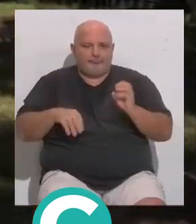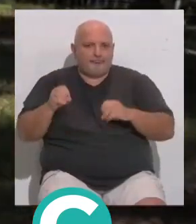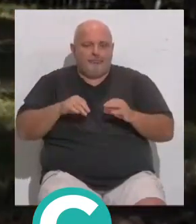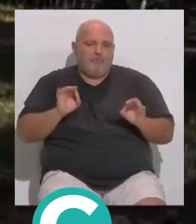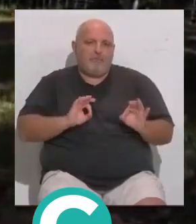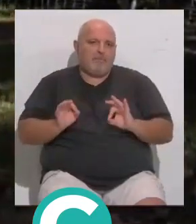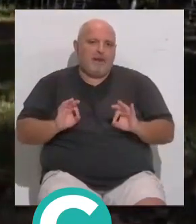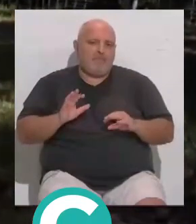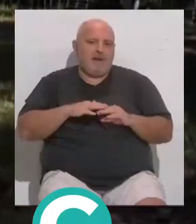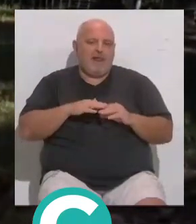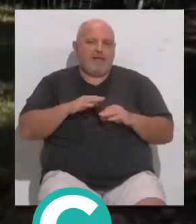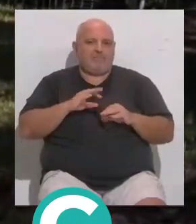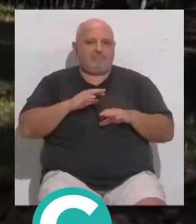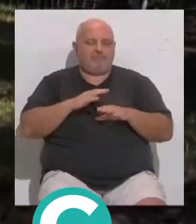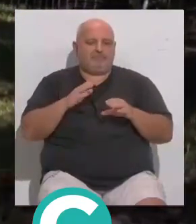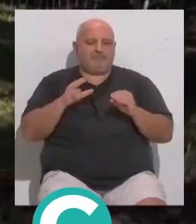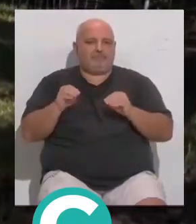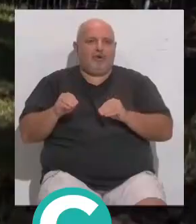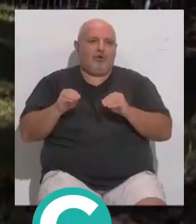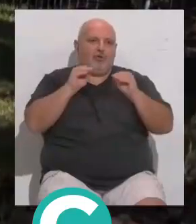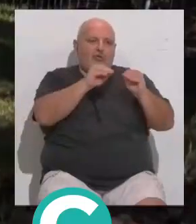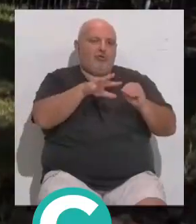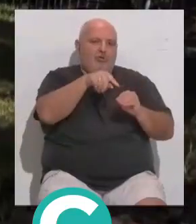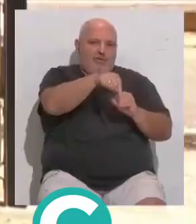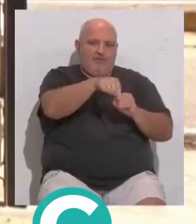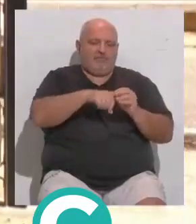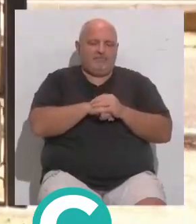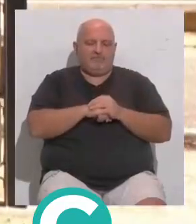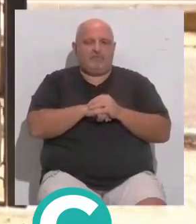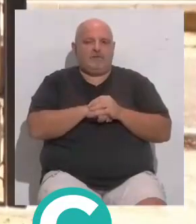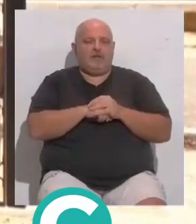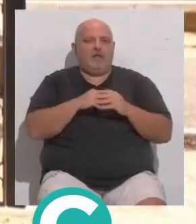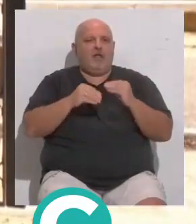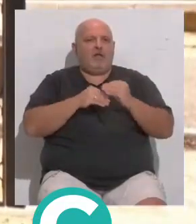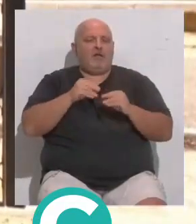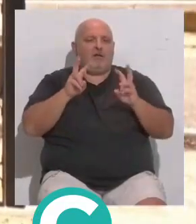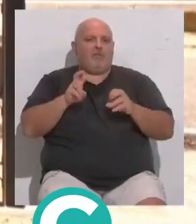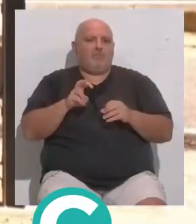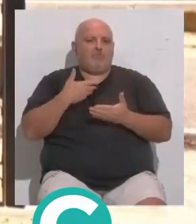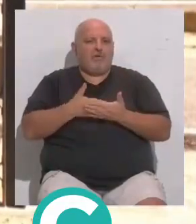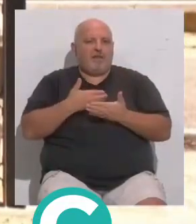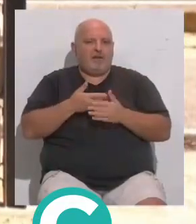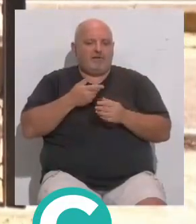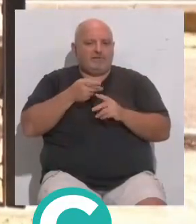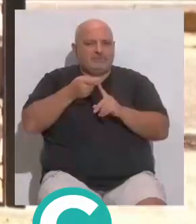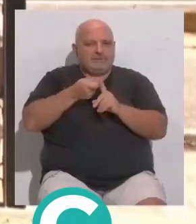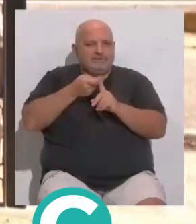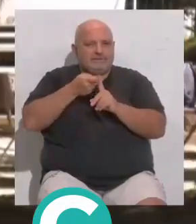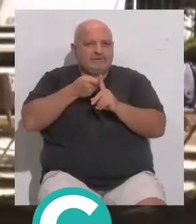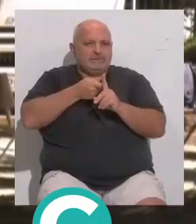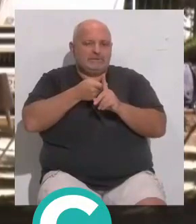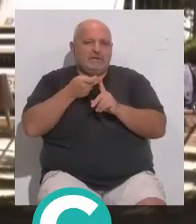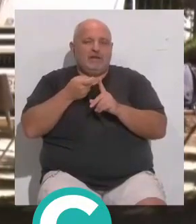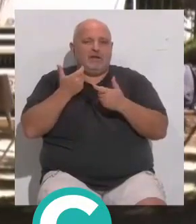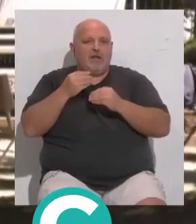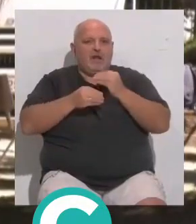procediendo a preparar la cimentación para reubicar esos restos. Se está realizando una cata para colocar el columbario y la intención es